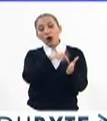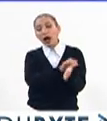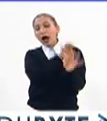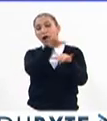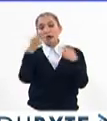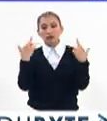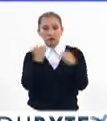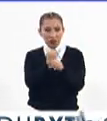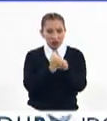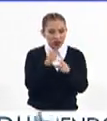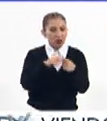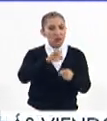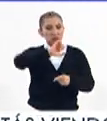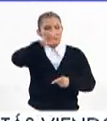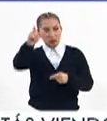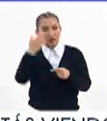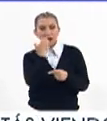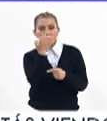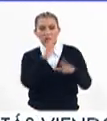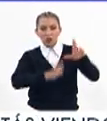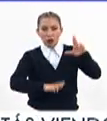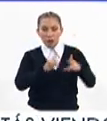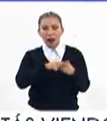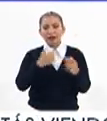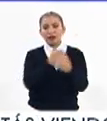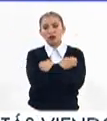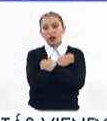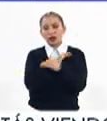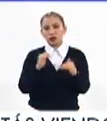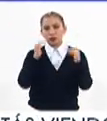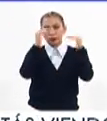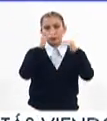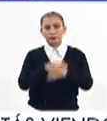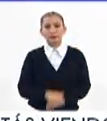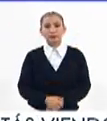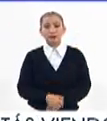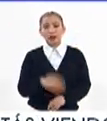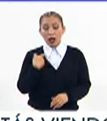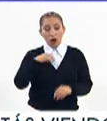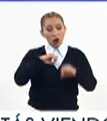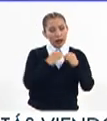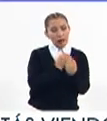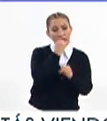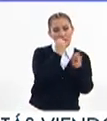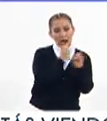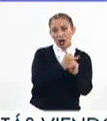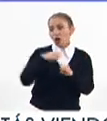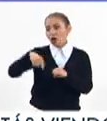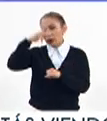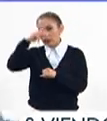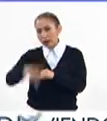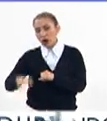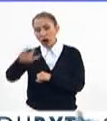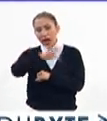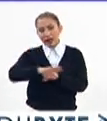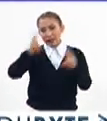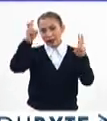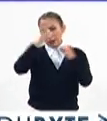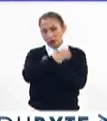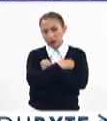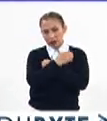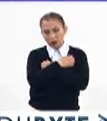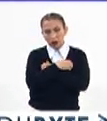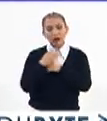espacios a académicos, a especialistas de escuelas normales y de educación superior, a organismos nacionales e internacionales en el ámbito